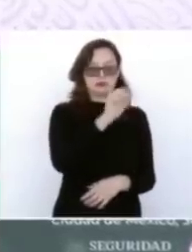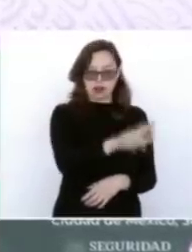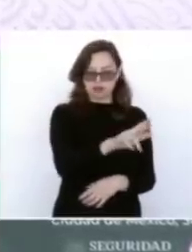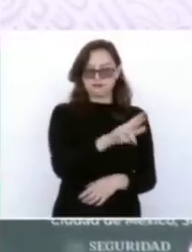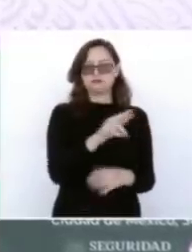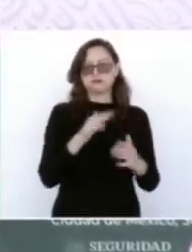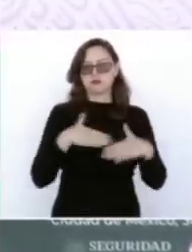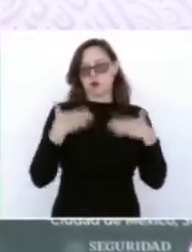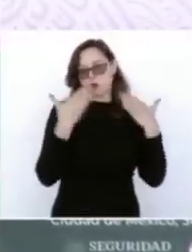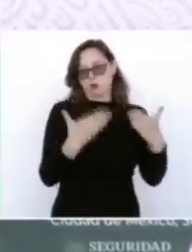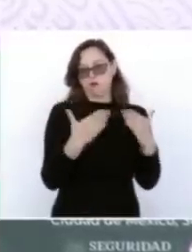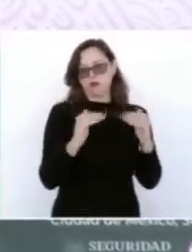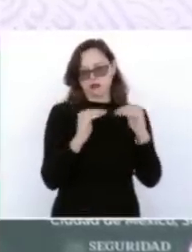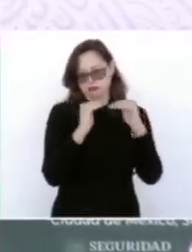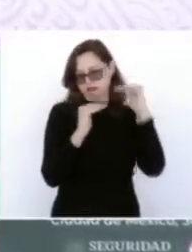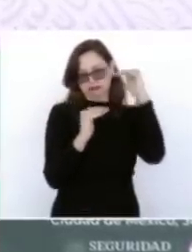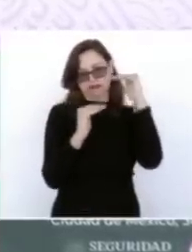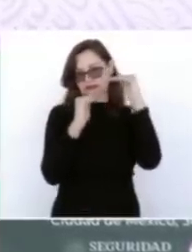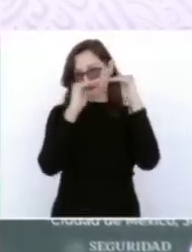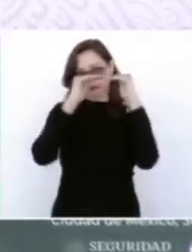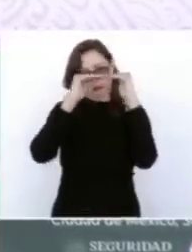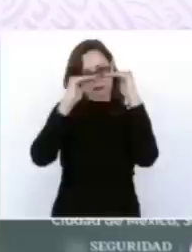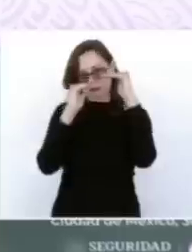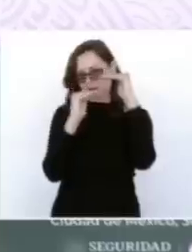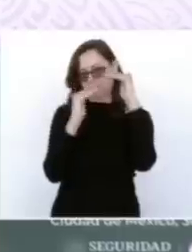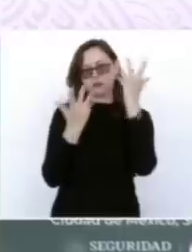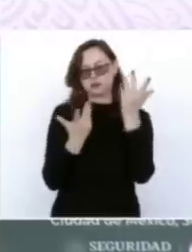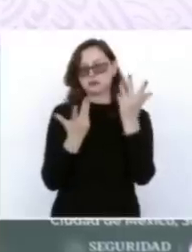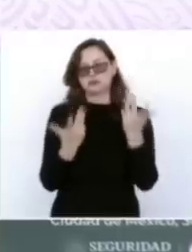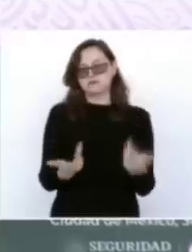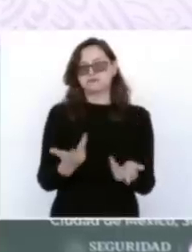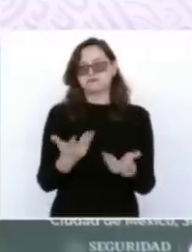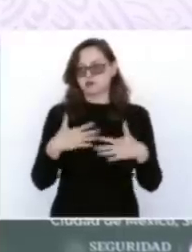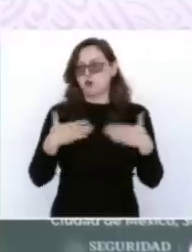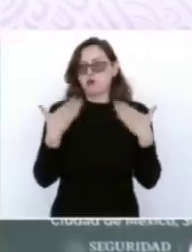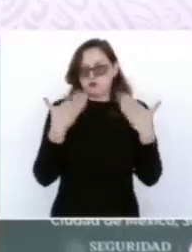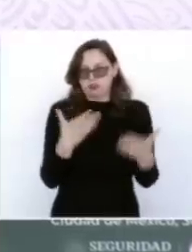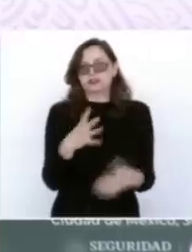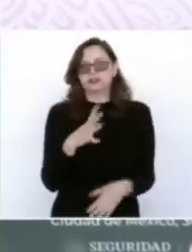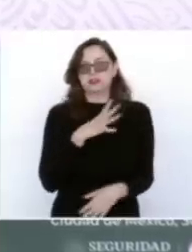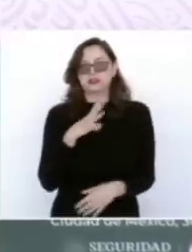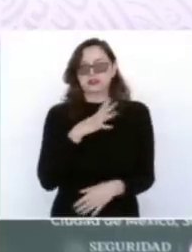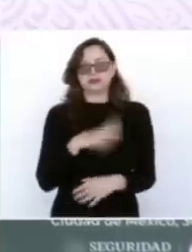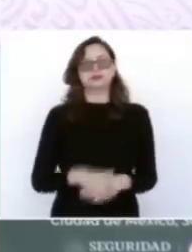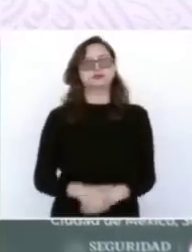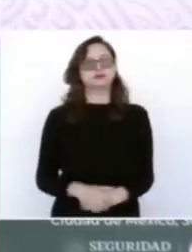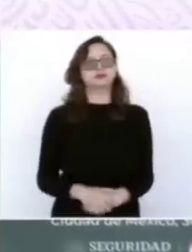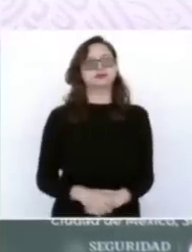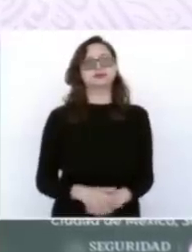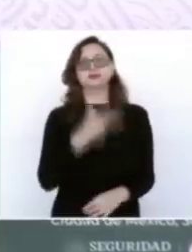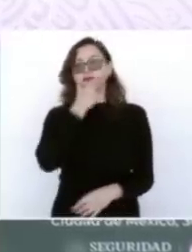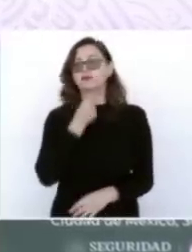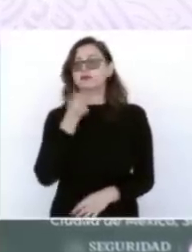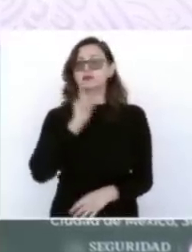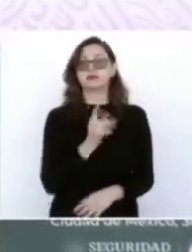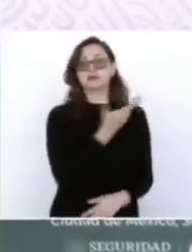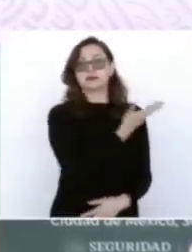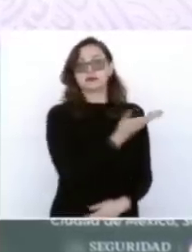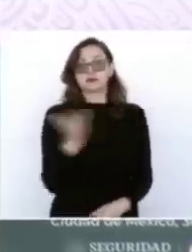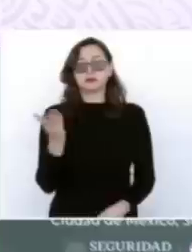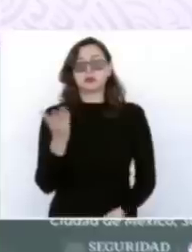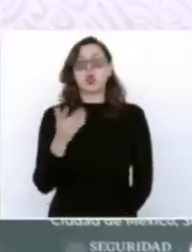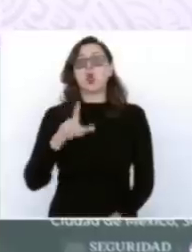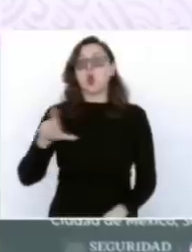auditorio, el Gobierno de México, como parte de su política de paz y seguridad, logró